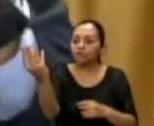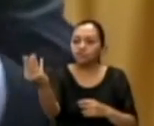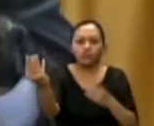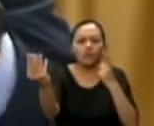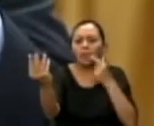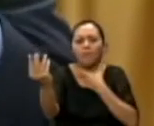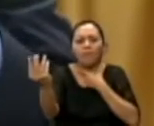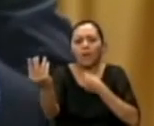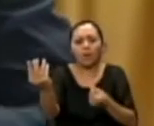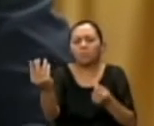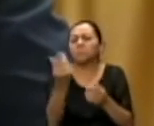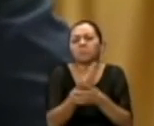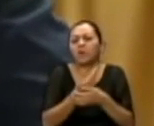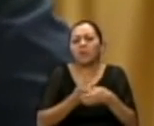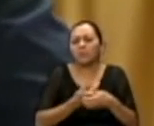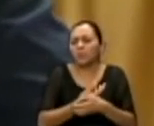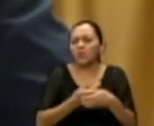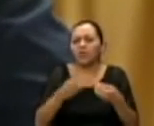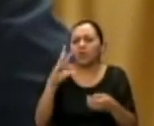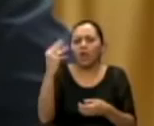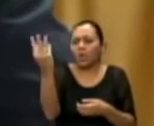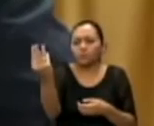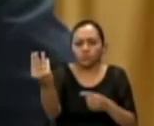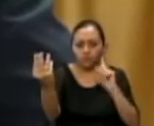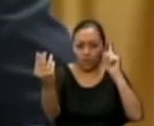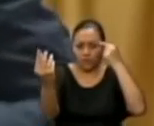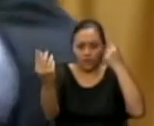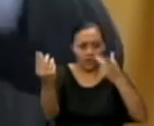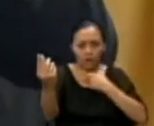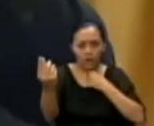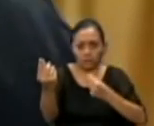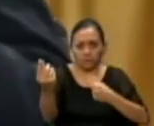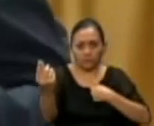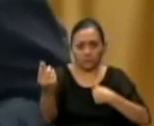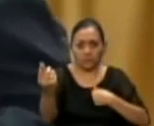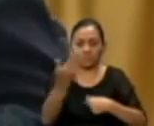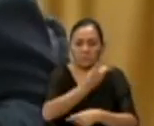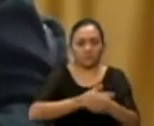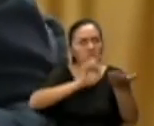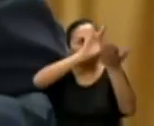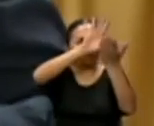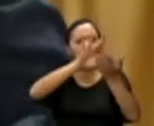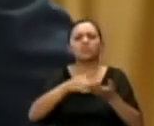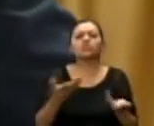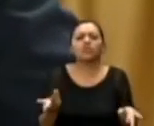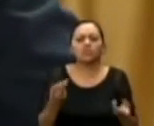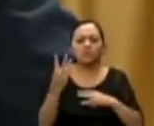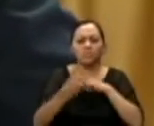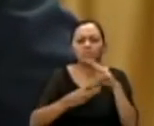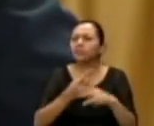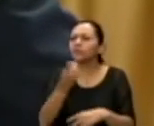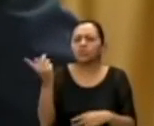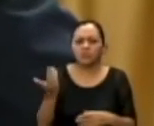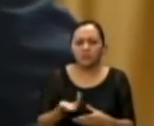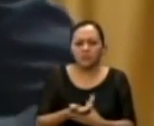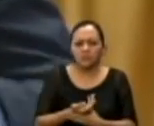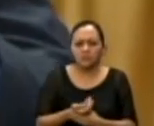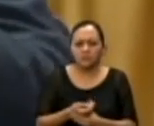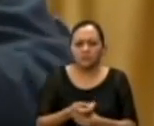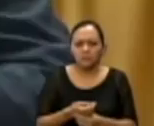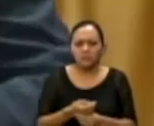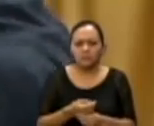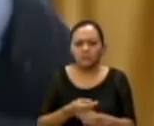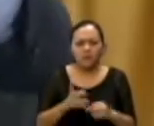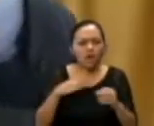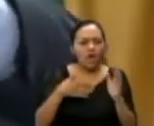o muchos miles y quiere de ciudadanos el gobierno se bajaron de la bota del presidente que en lugar del mundo nosotros y